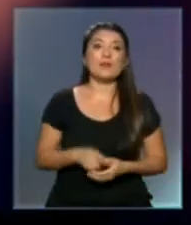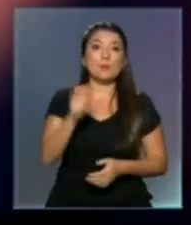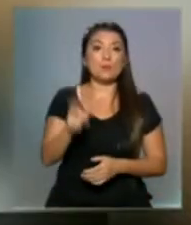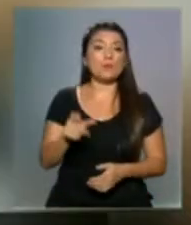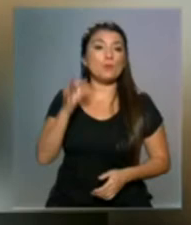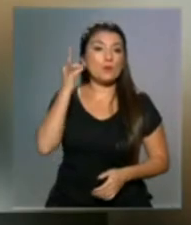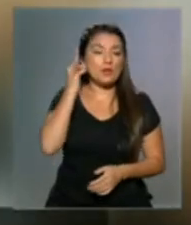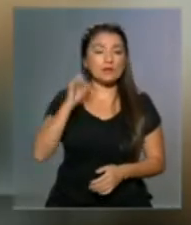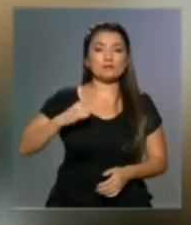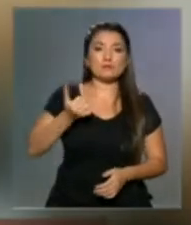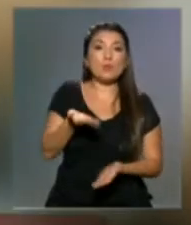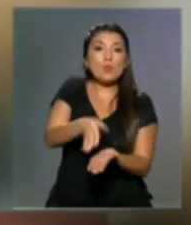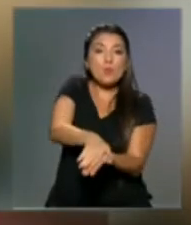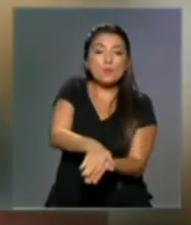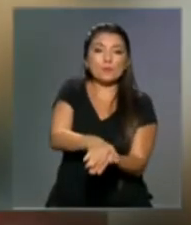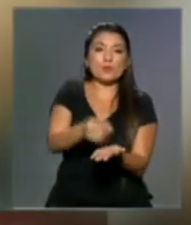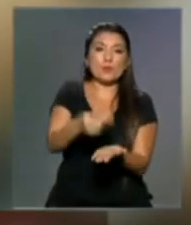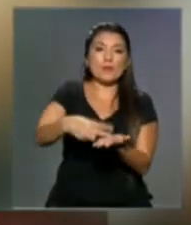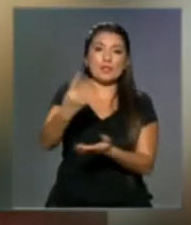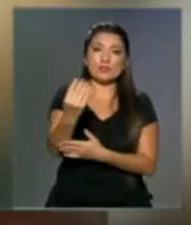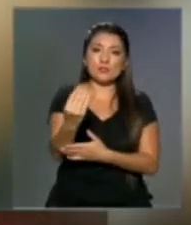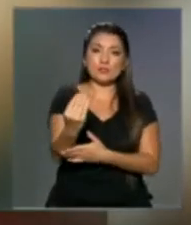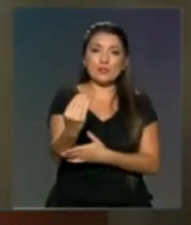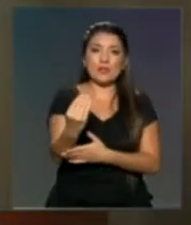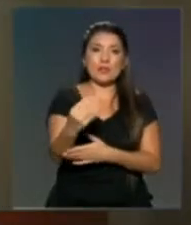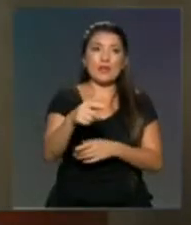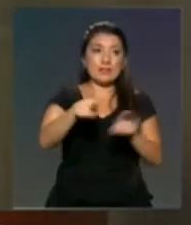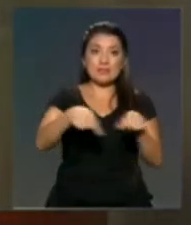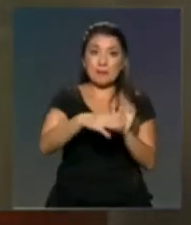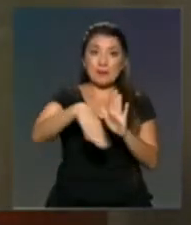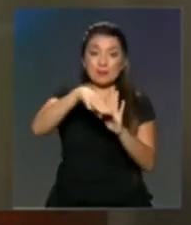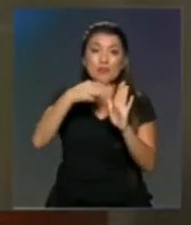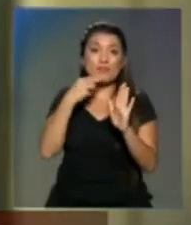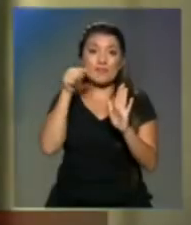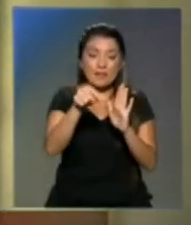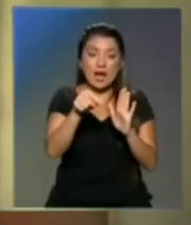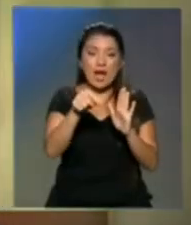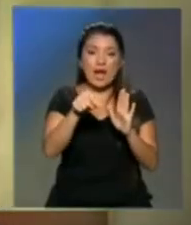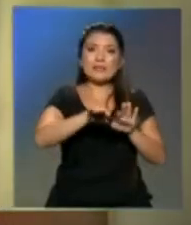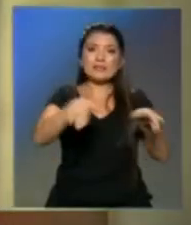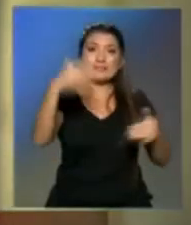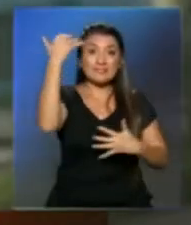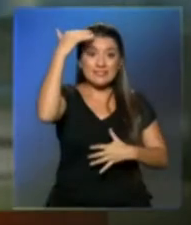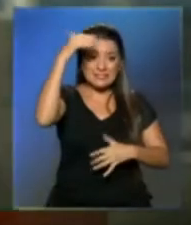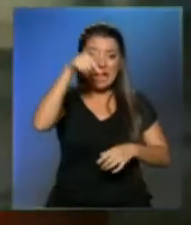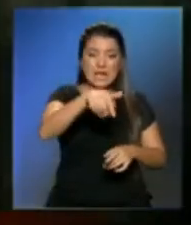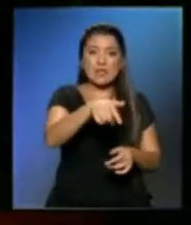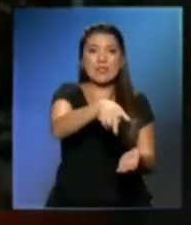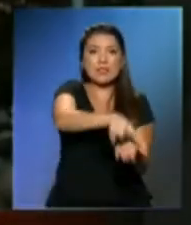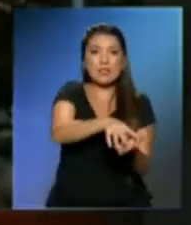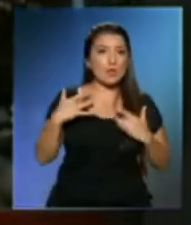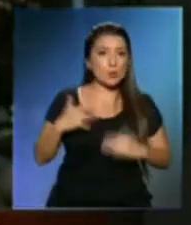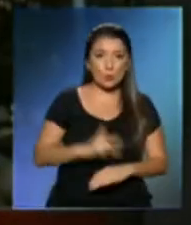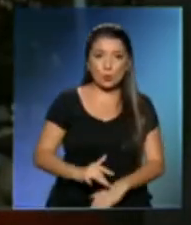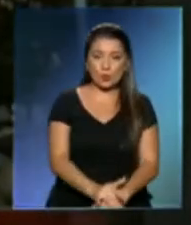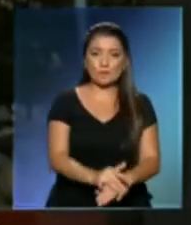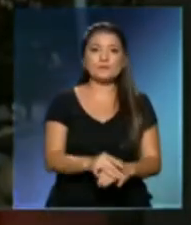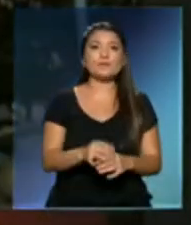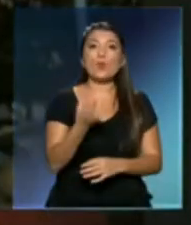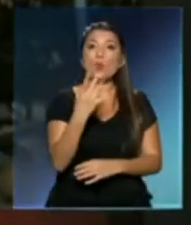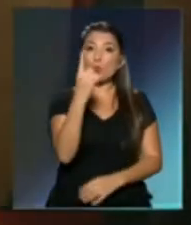su cuerpo fue encontrado desnudo en la tina del departamento donde vivía al interior del colegio bautista de temuco el único imputado